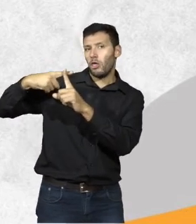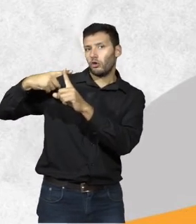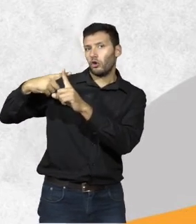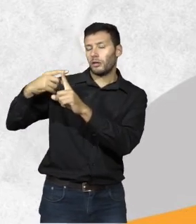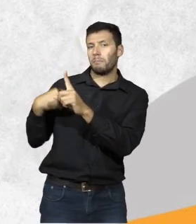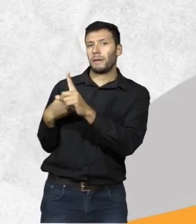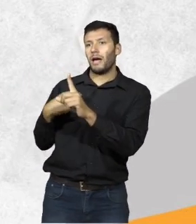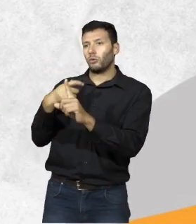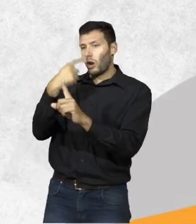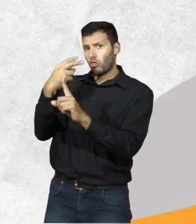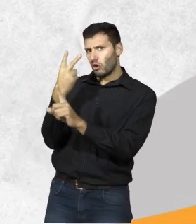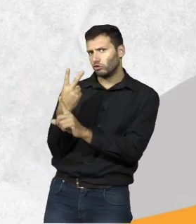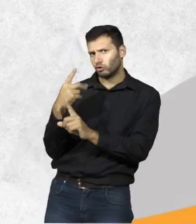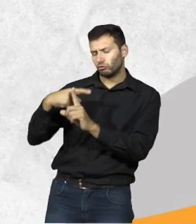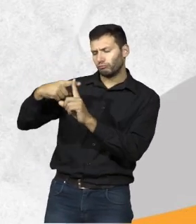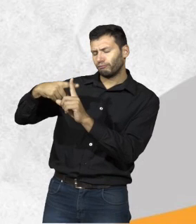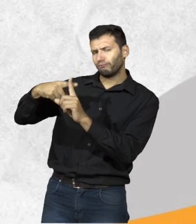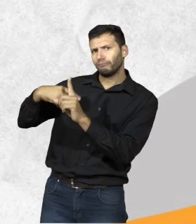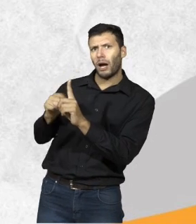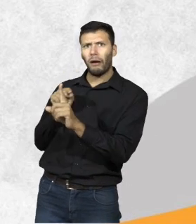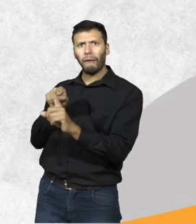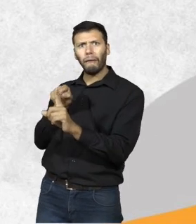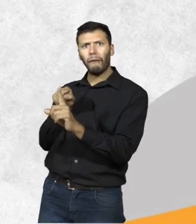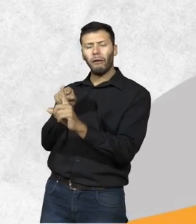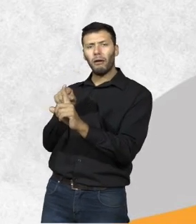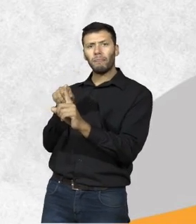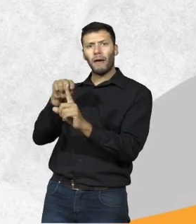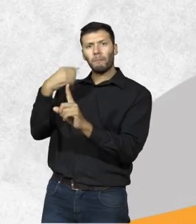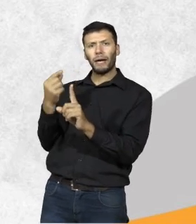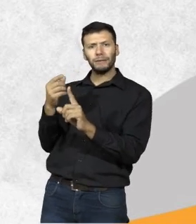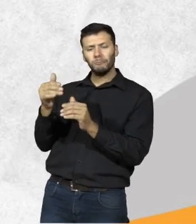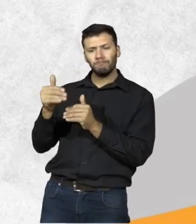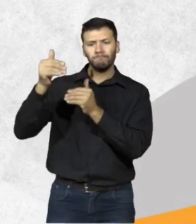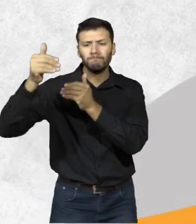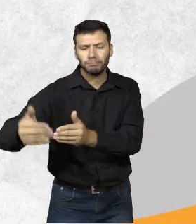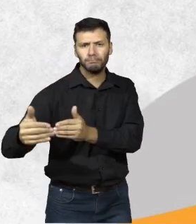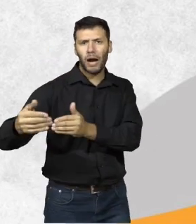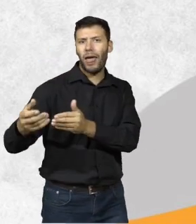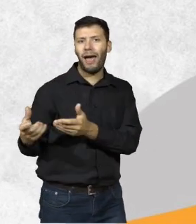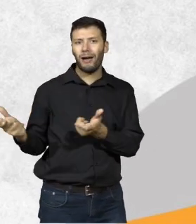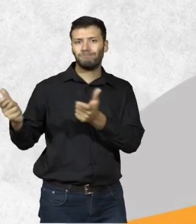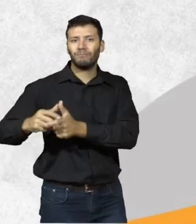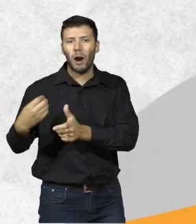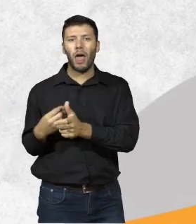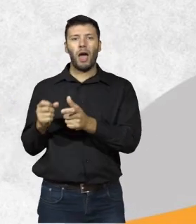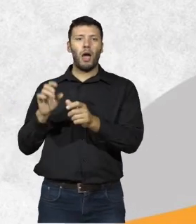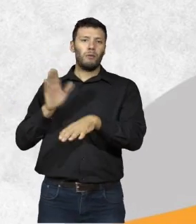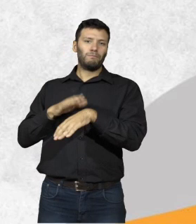la de Glasgow, que fue postergada por la pandemia, ya se